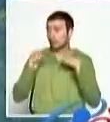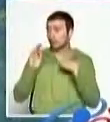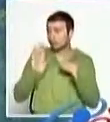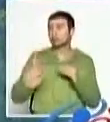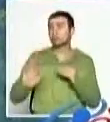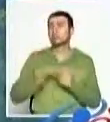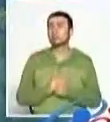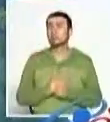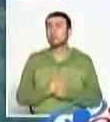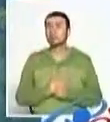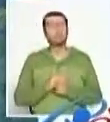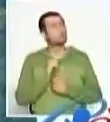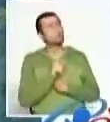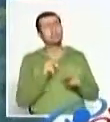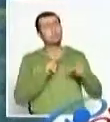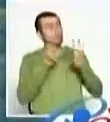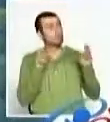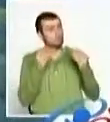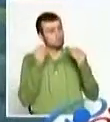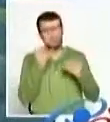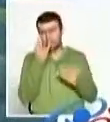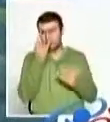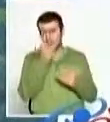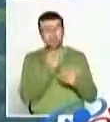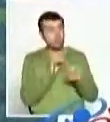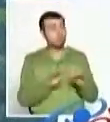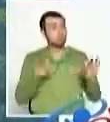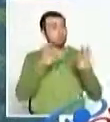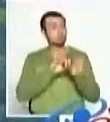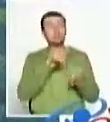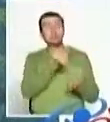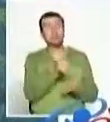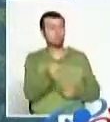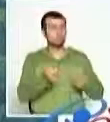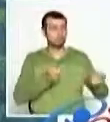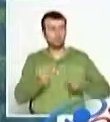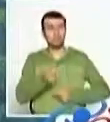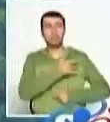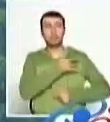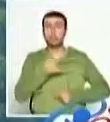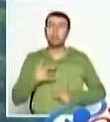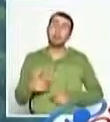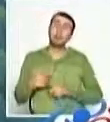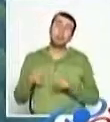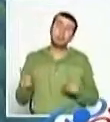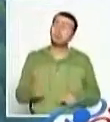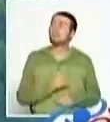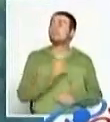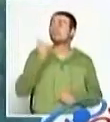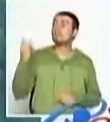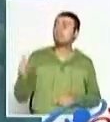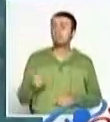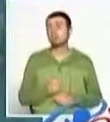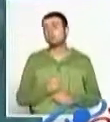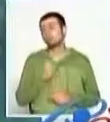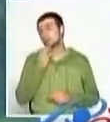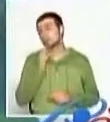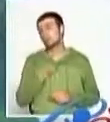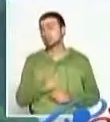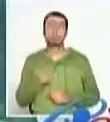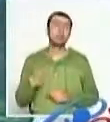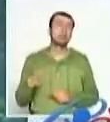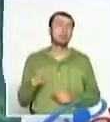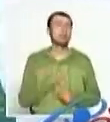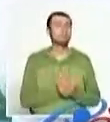es bien importante en la parte terapéutica y que, infortunadamente, pese a hacer un